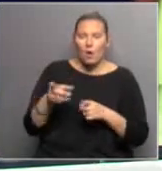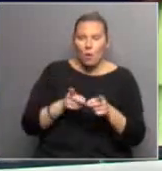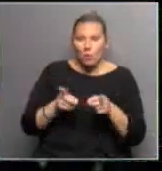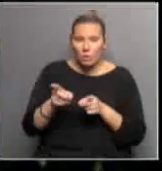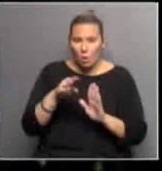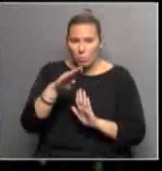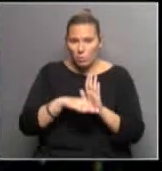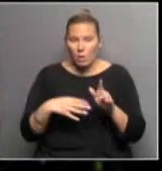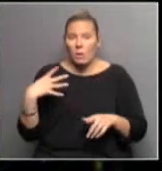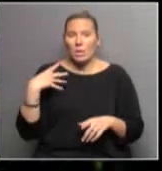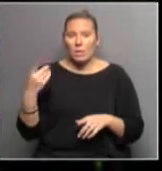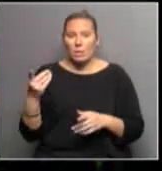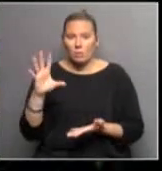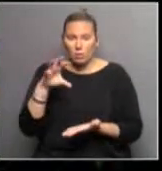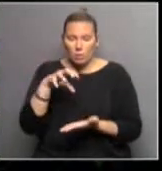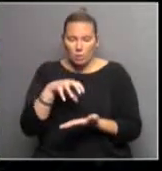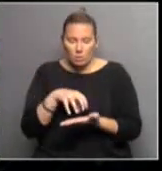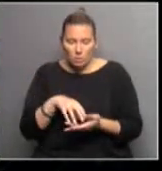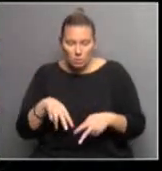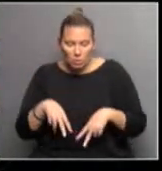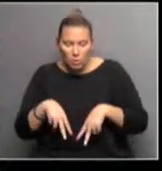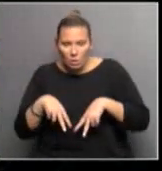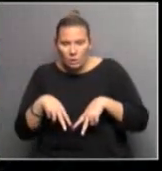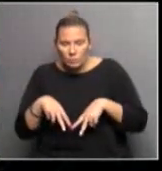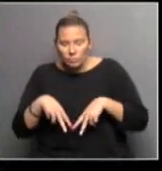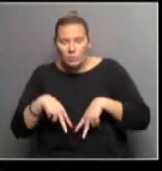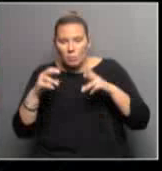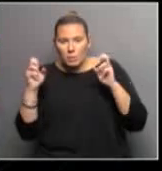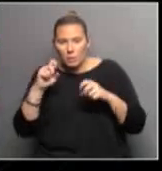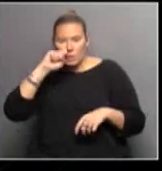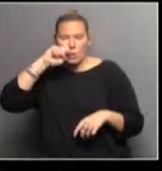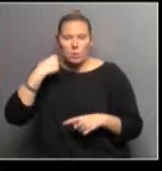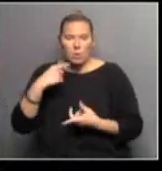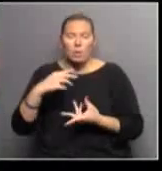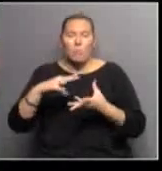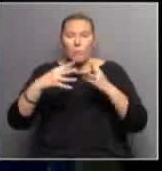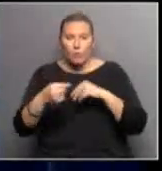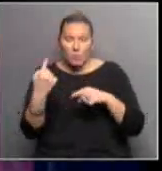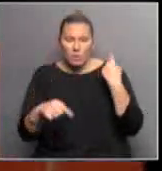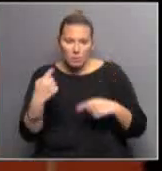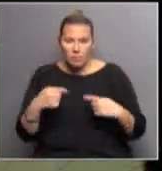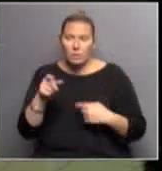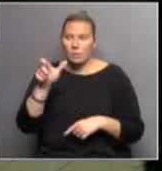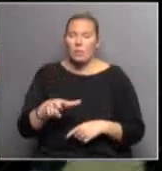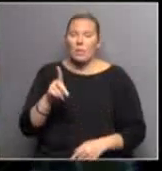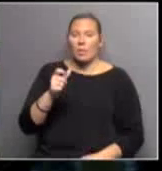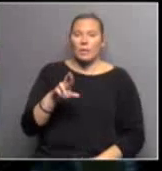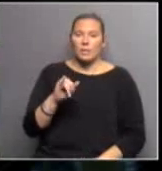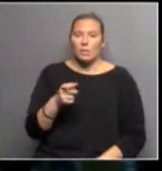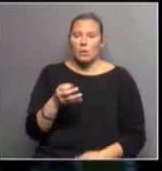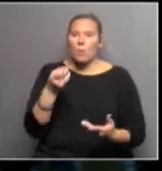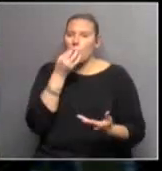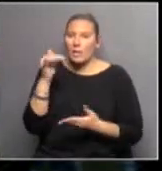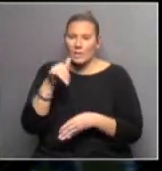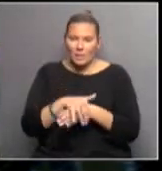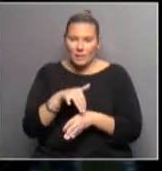programa y director del Centro de Estudios de Masculinidades y Género, el doctor en psicología Darío Ibarra Casals, a quien ya le doy las